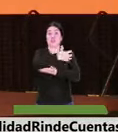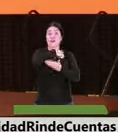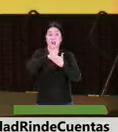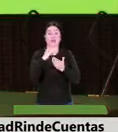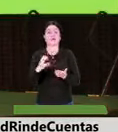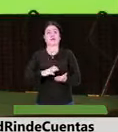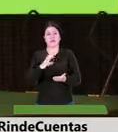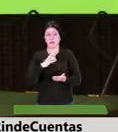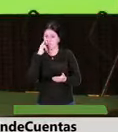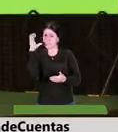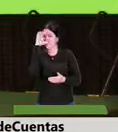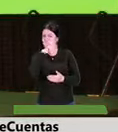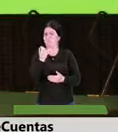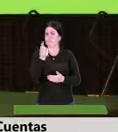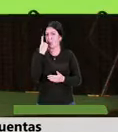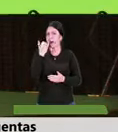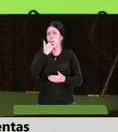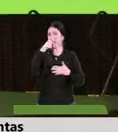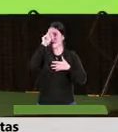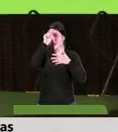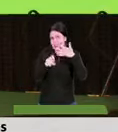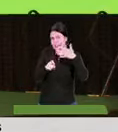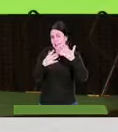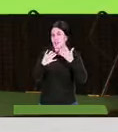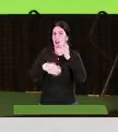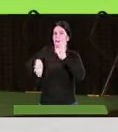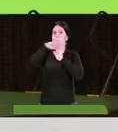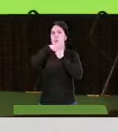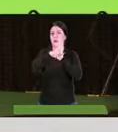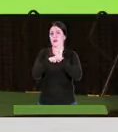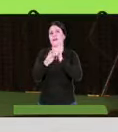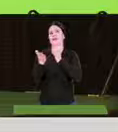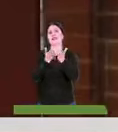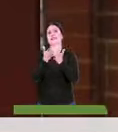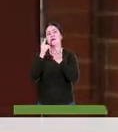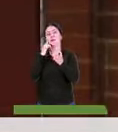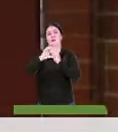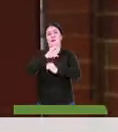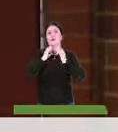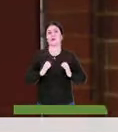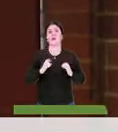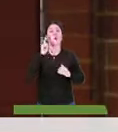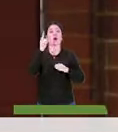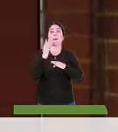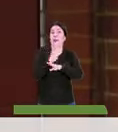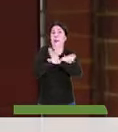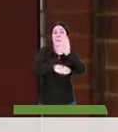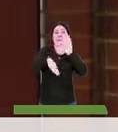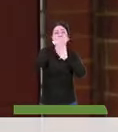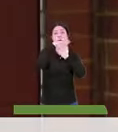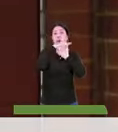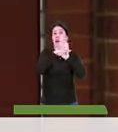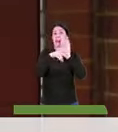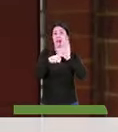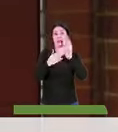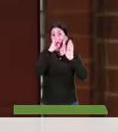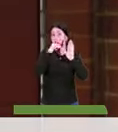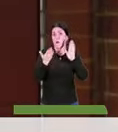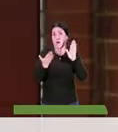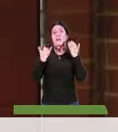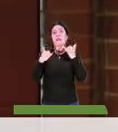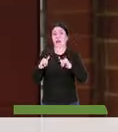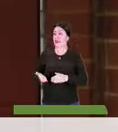y poder generar una política de servicio al ciudadano. La terminal de transporte de Bogotá no tenía una política de servicio al ciudadano. El año pasado, con